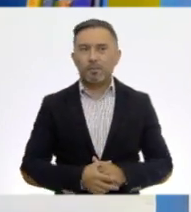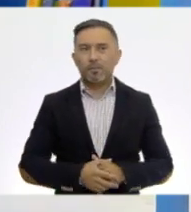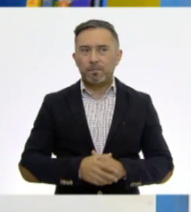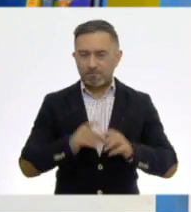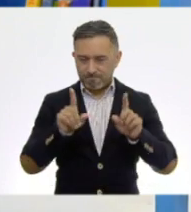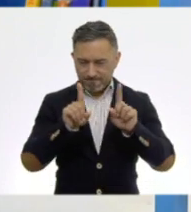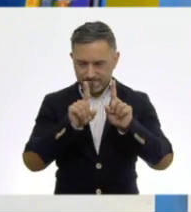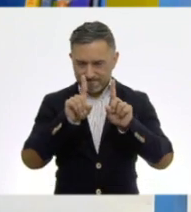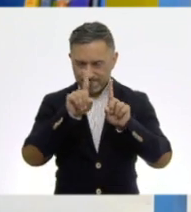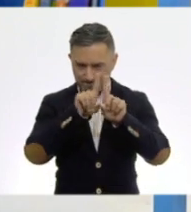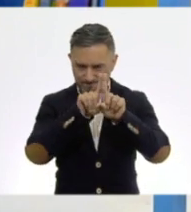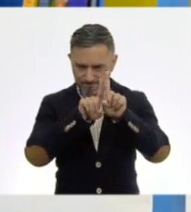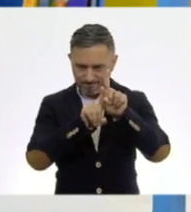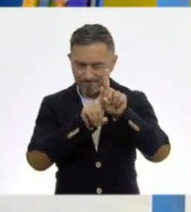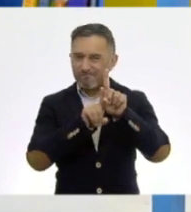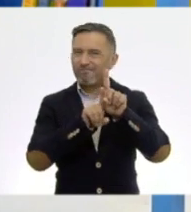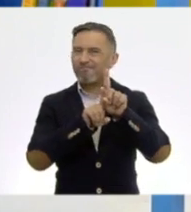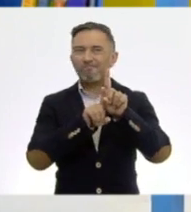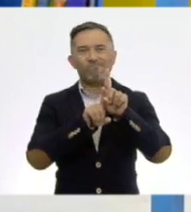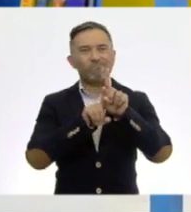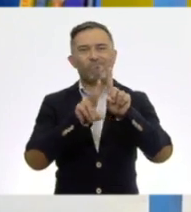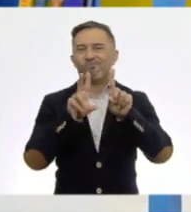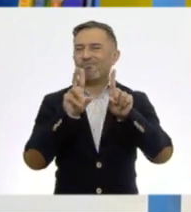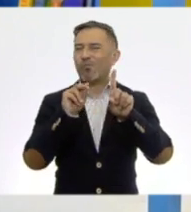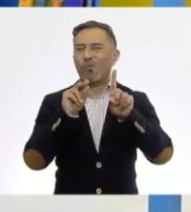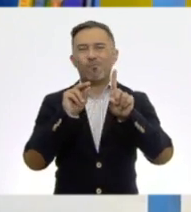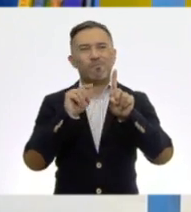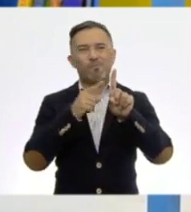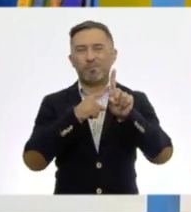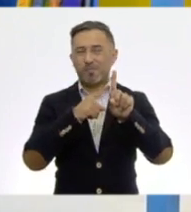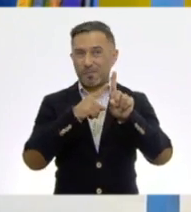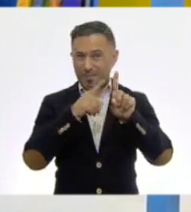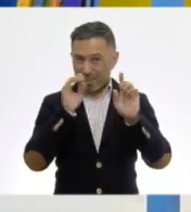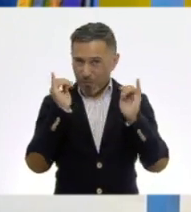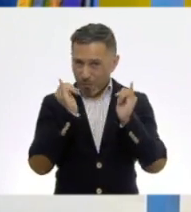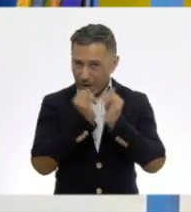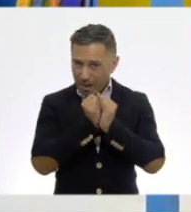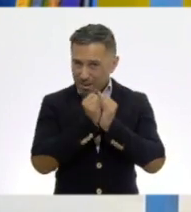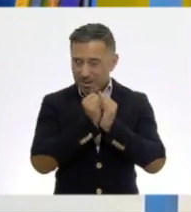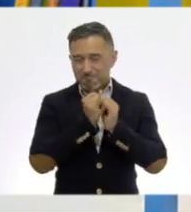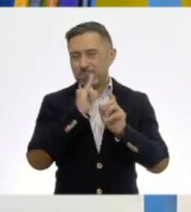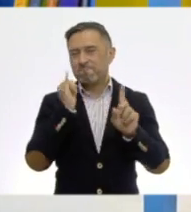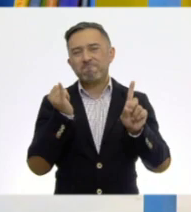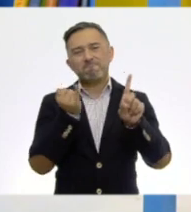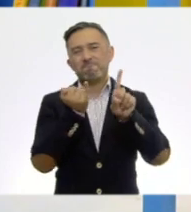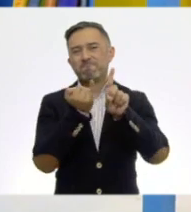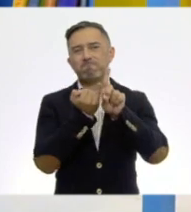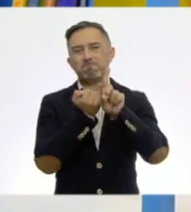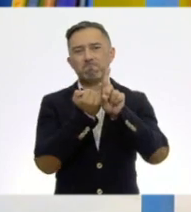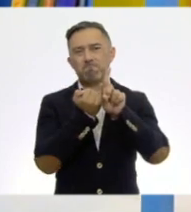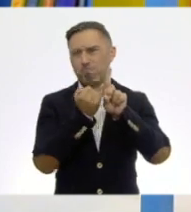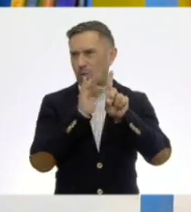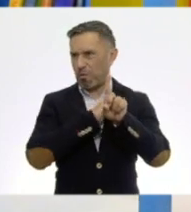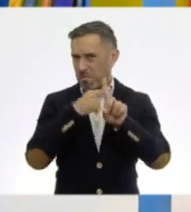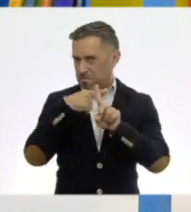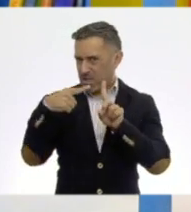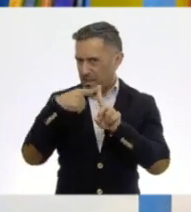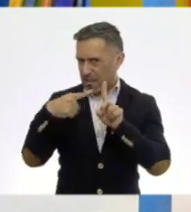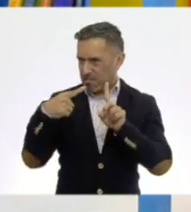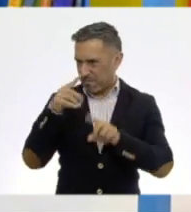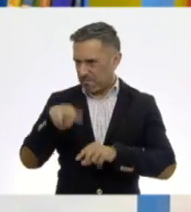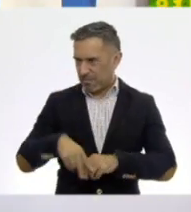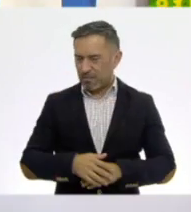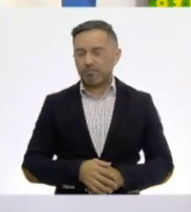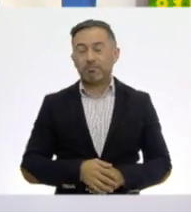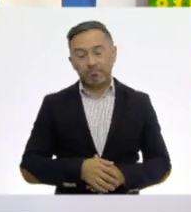no. Esta no es la longitud exactamente igual. De hecho, podríamos decir que es la mitad, ¿verdad? Ah, sí, mira.